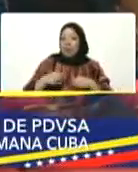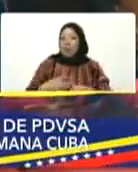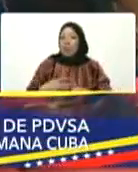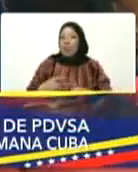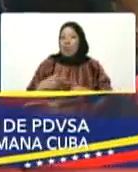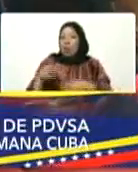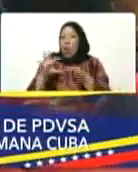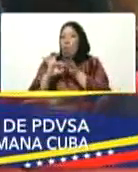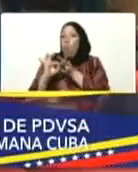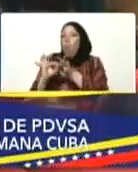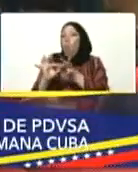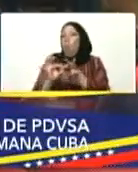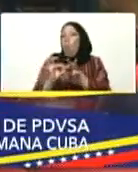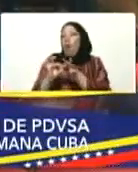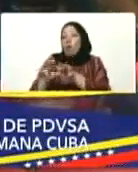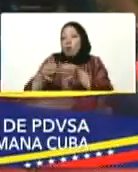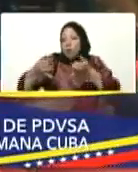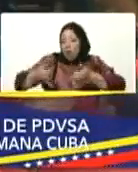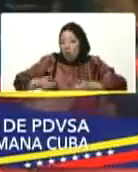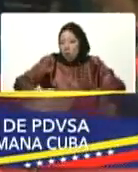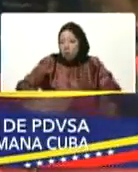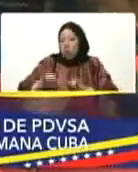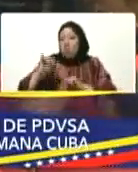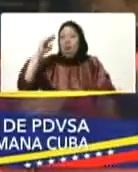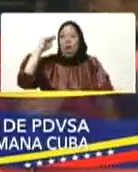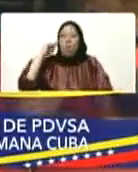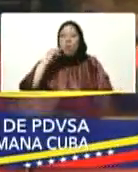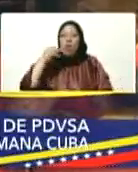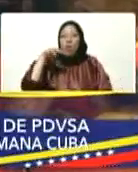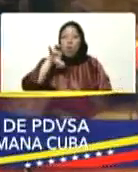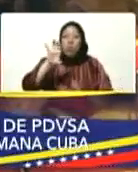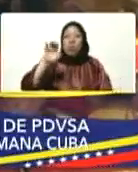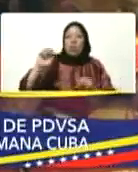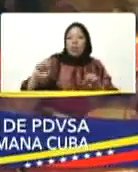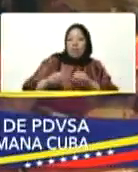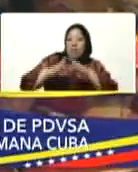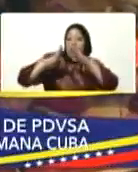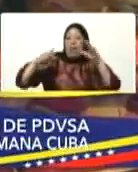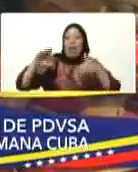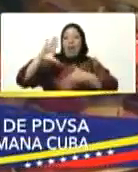unida los hijos de la patria grande, de la América grande, los hijos...